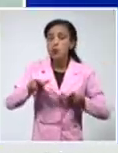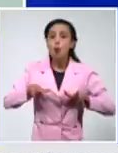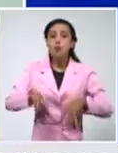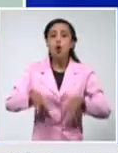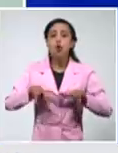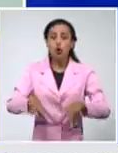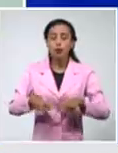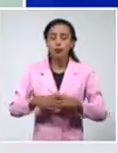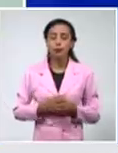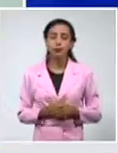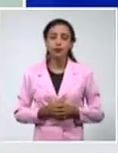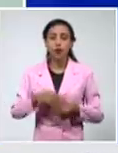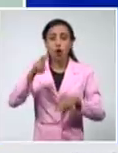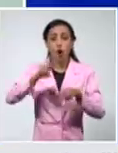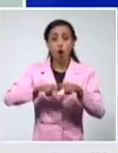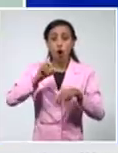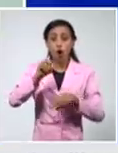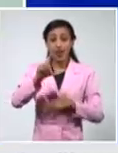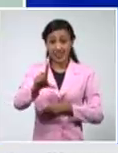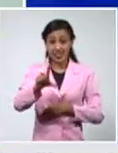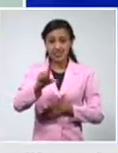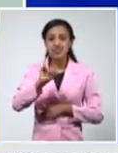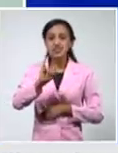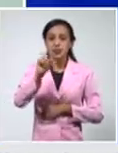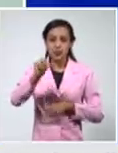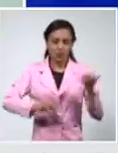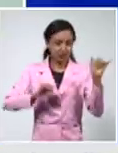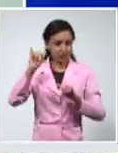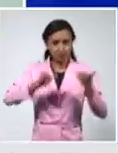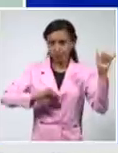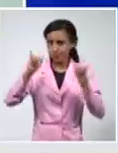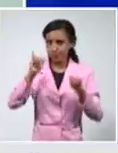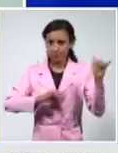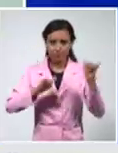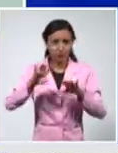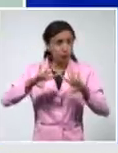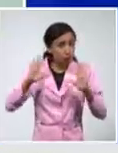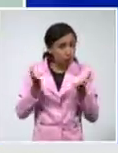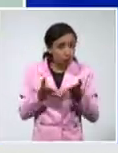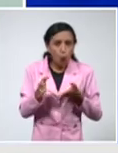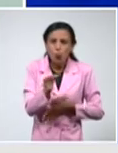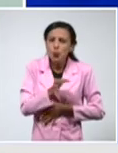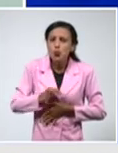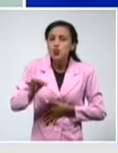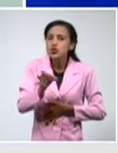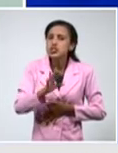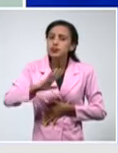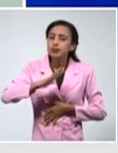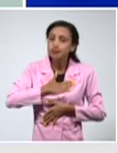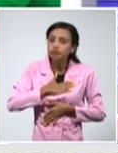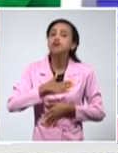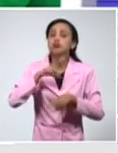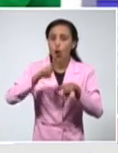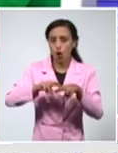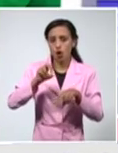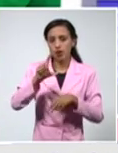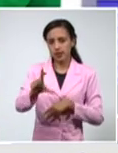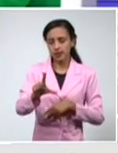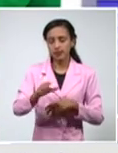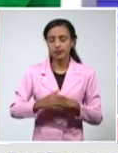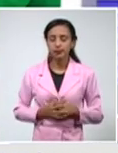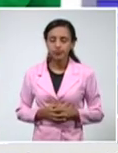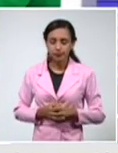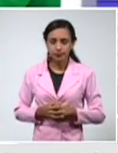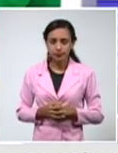Holguín se diagnostican 6 casos importados, todos del municipio Cabecera.